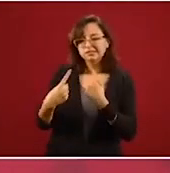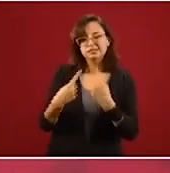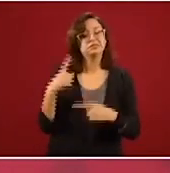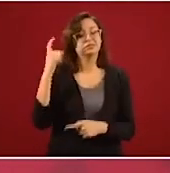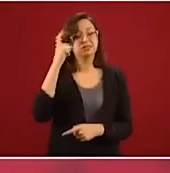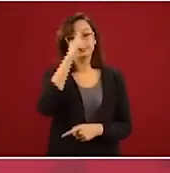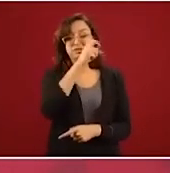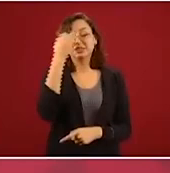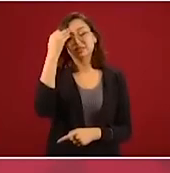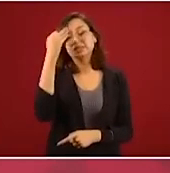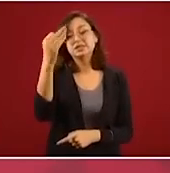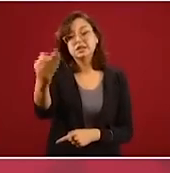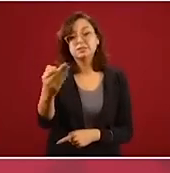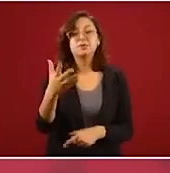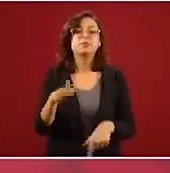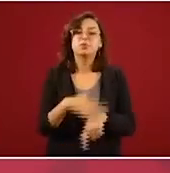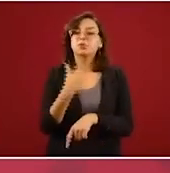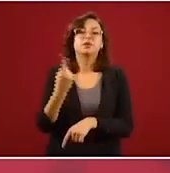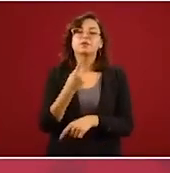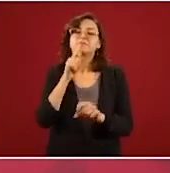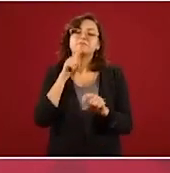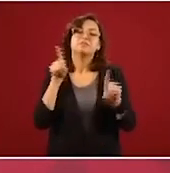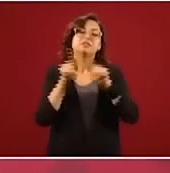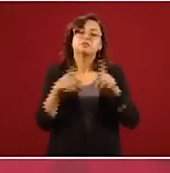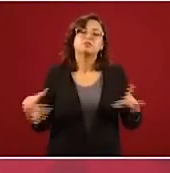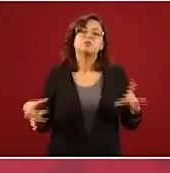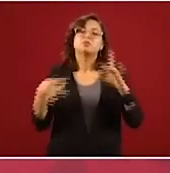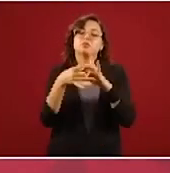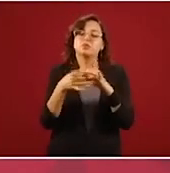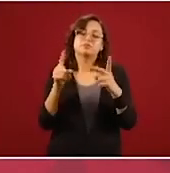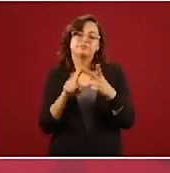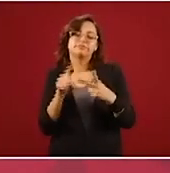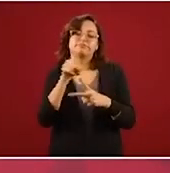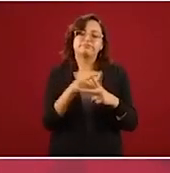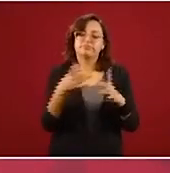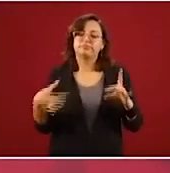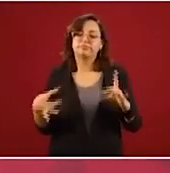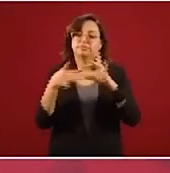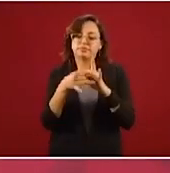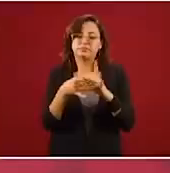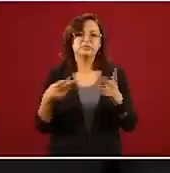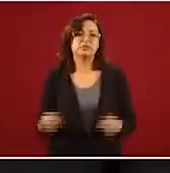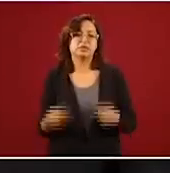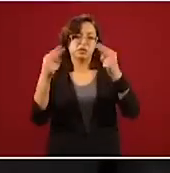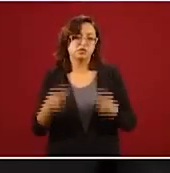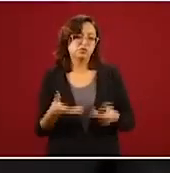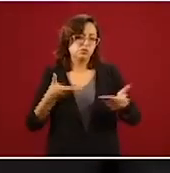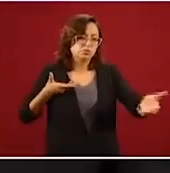también de lo primero, el que tengamos acceso al mercado